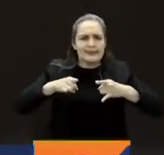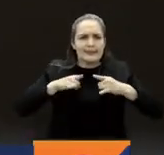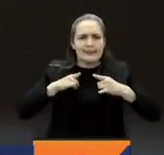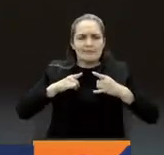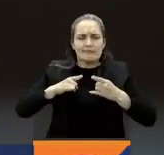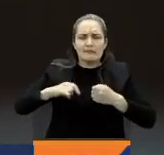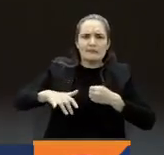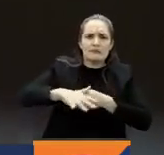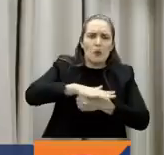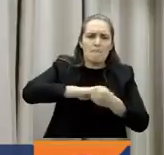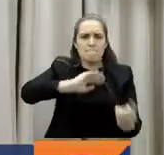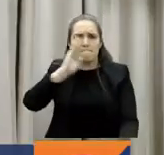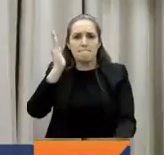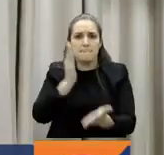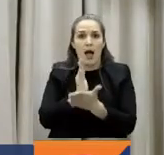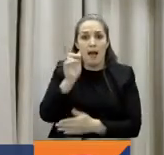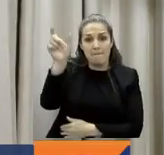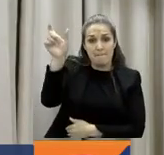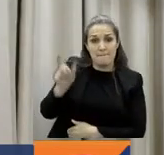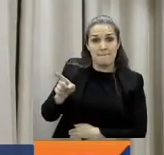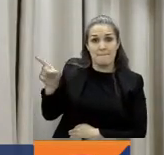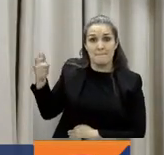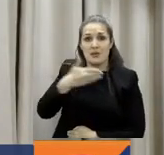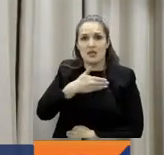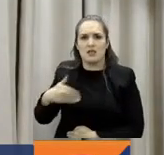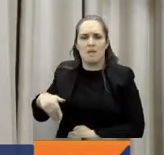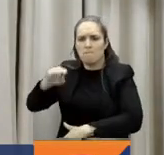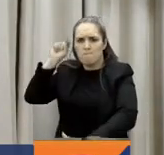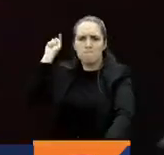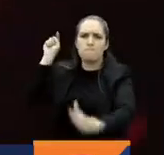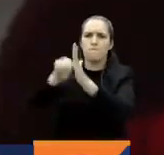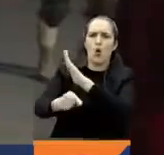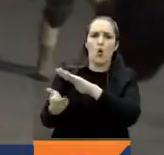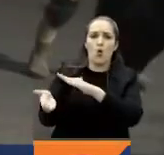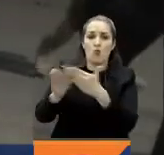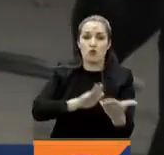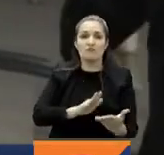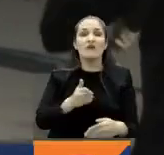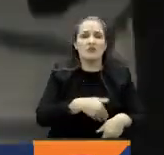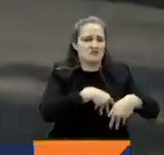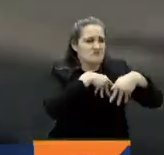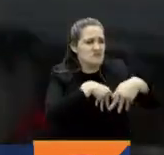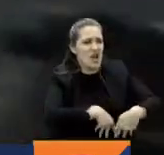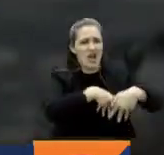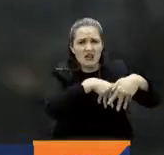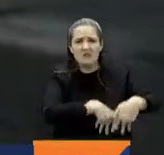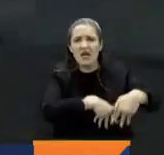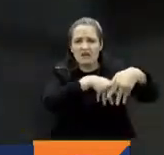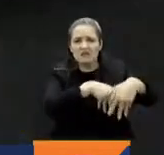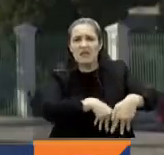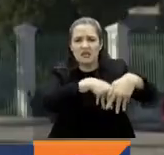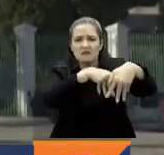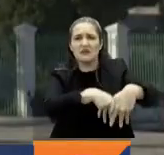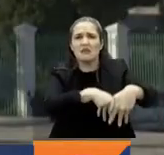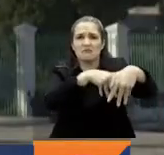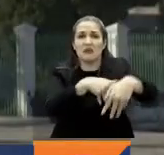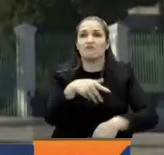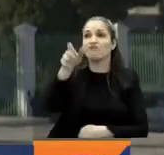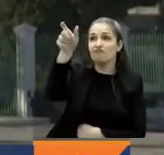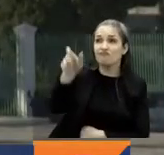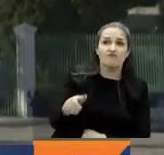como el asesinato de su presidente. Y es que recurrentes eran las protestas en contra de la presencia de Jovenel Moïse